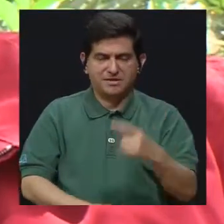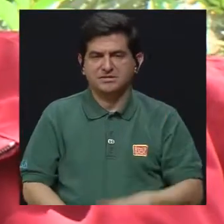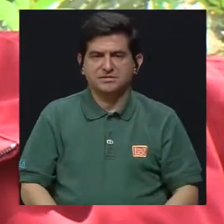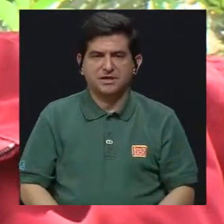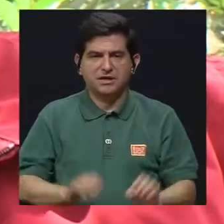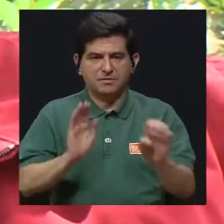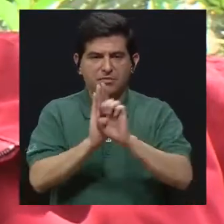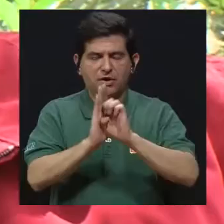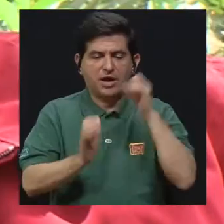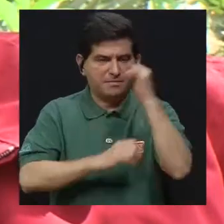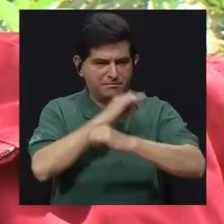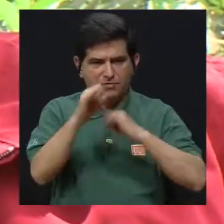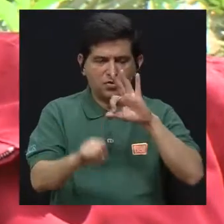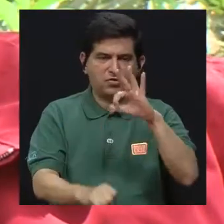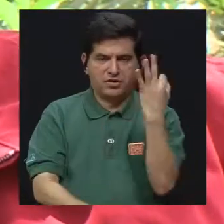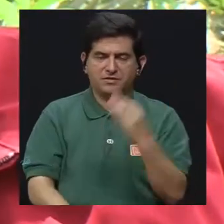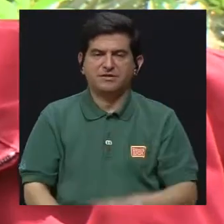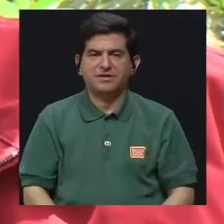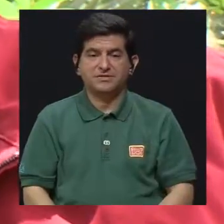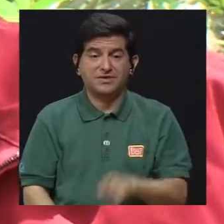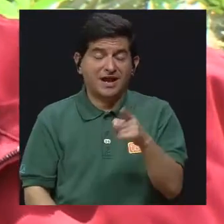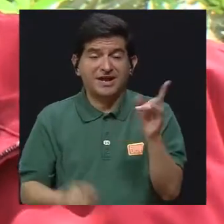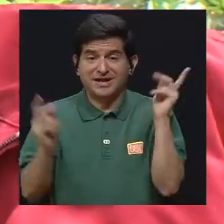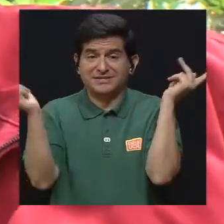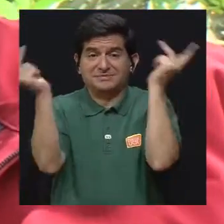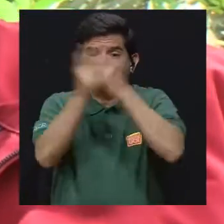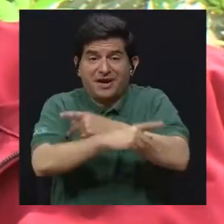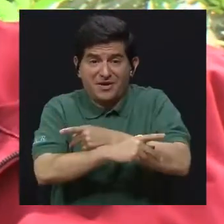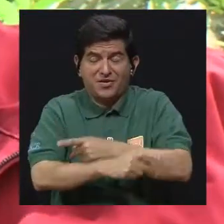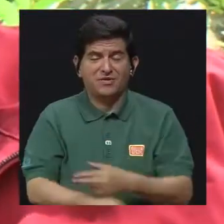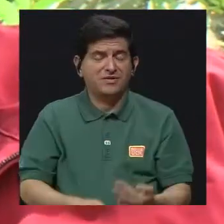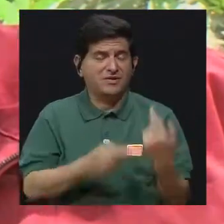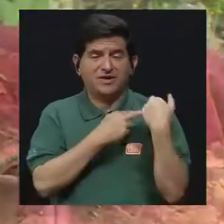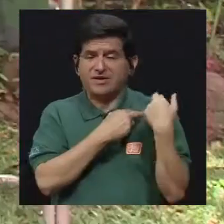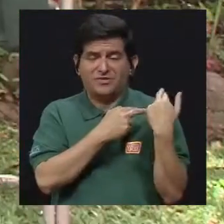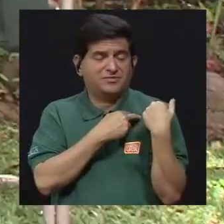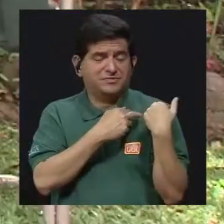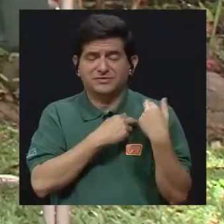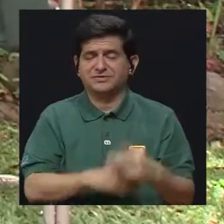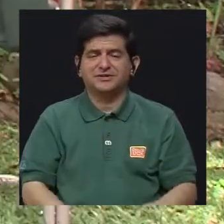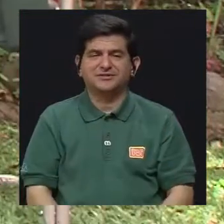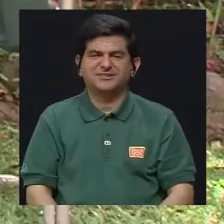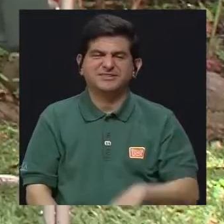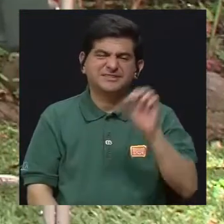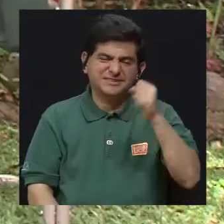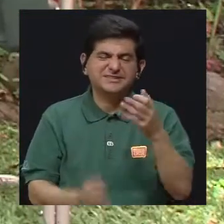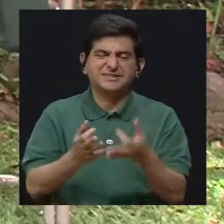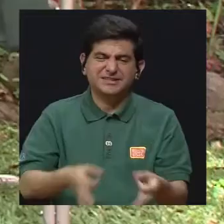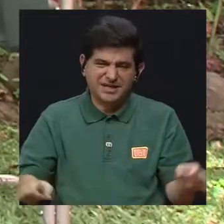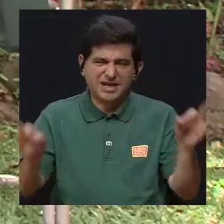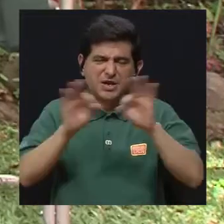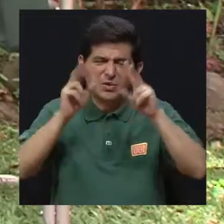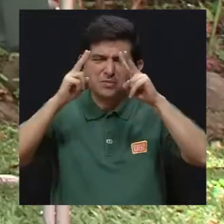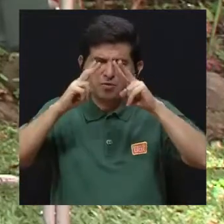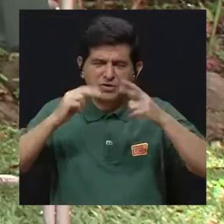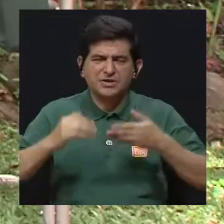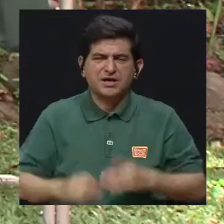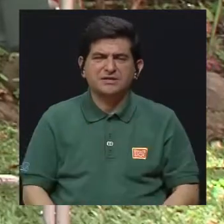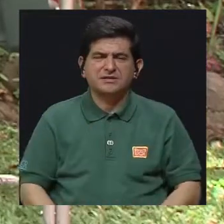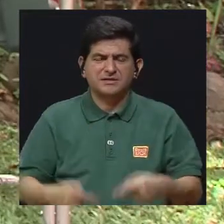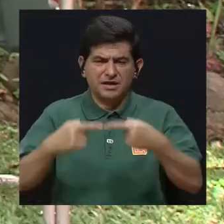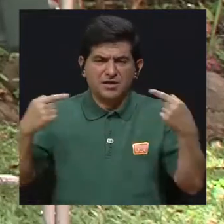nivel internacional, que es el colmo y no es responsable. Exactamente, sí. Qué importante es analizar